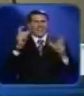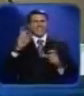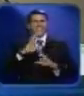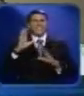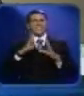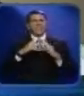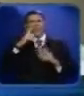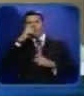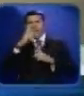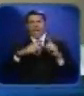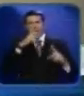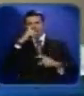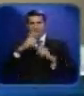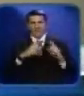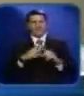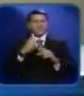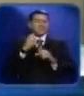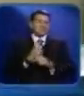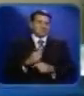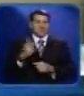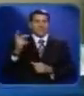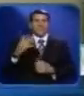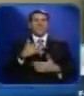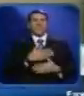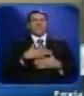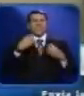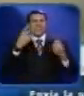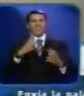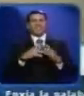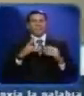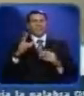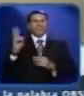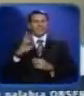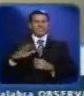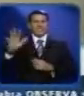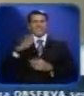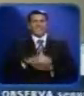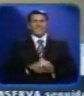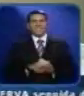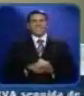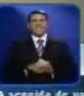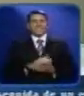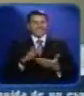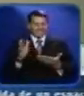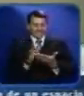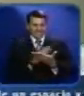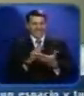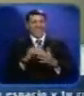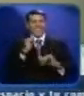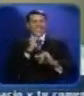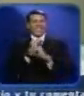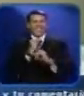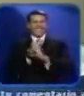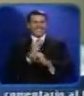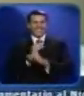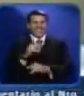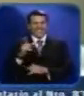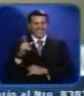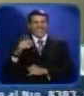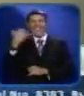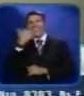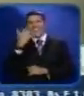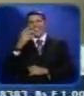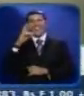espera, ya para complacer a todo el público venezolano, y tienen rebosadas las páginas de internet esperando esto, sobre todo la